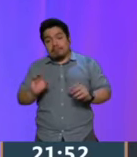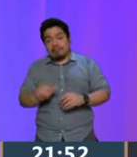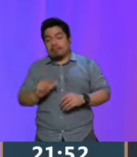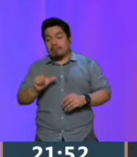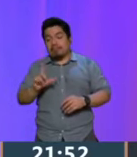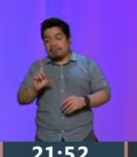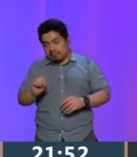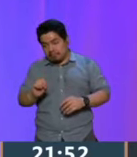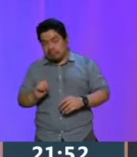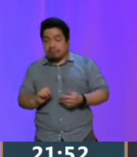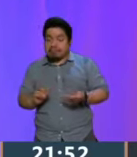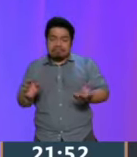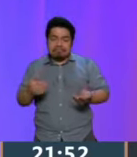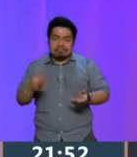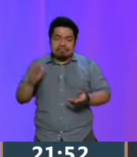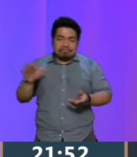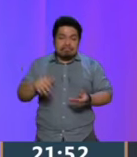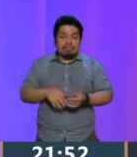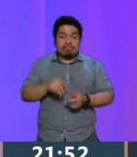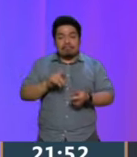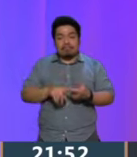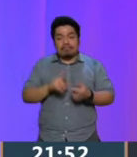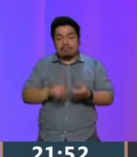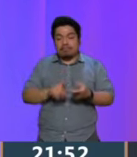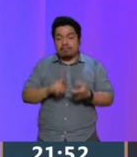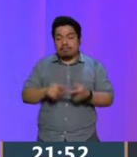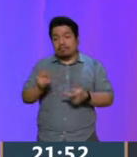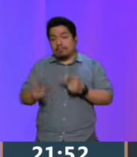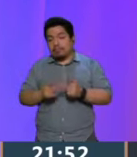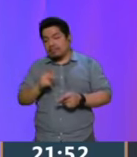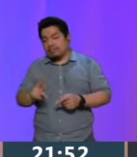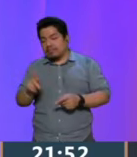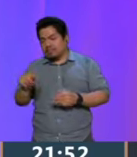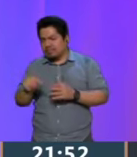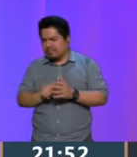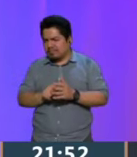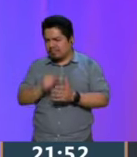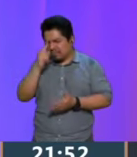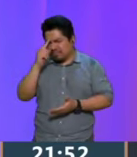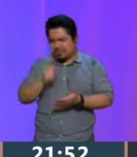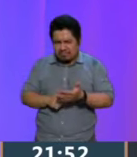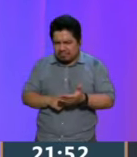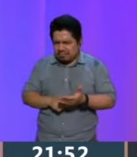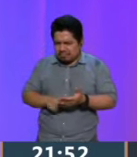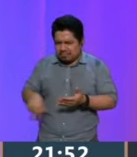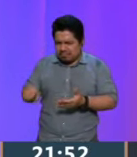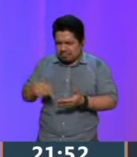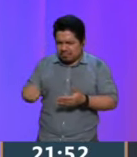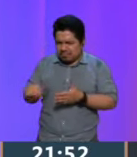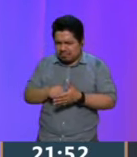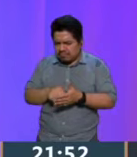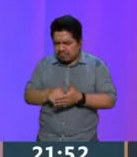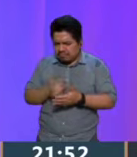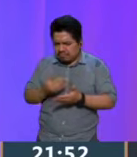Campuzano, y al final del día, en los resultados del mes pasado, me parece que son los que sacaron este mes,